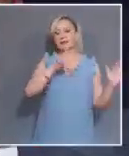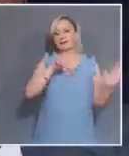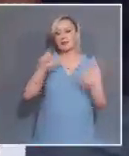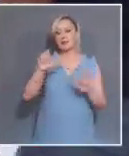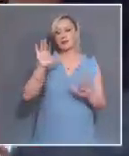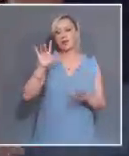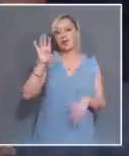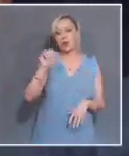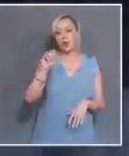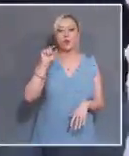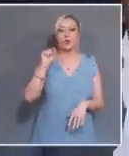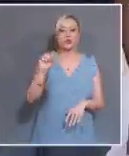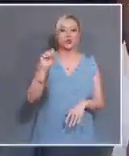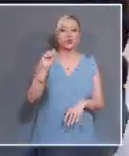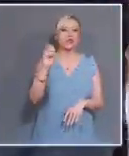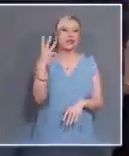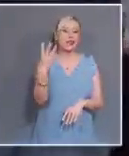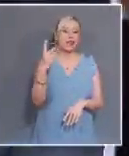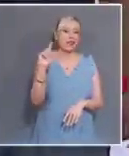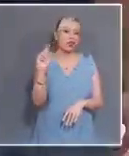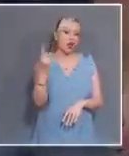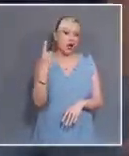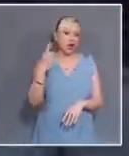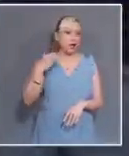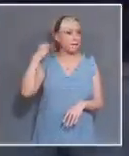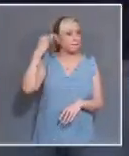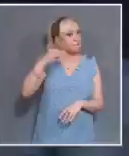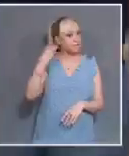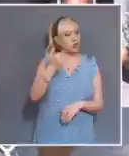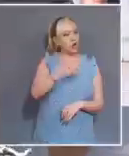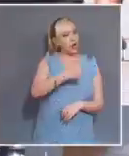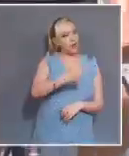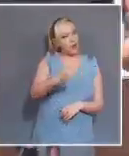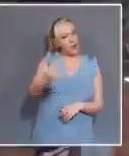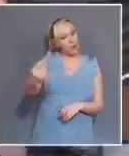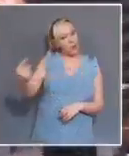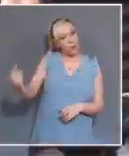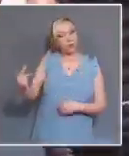759.63 dólares en marzo, comparado con los